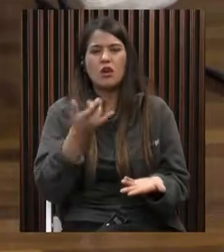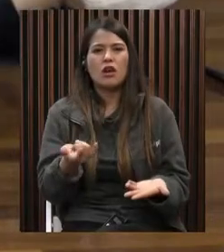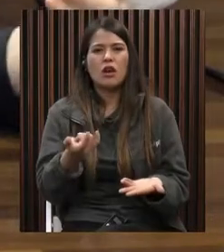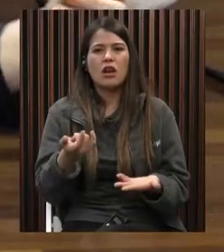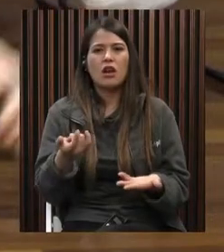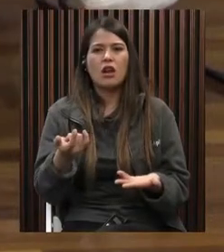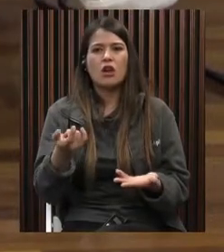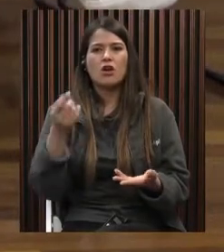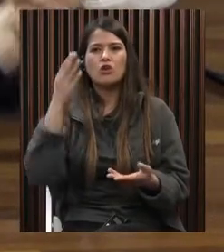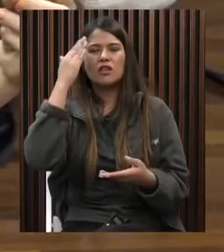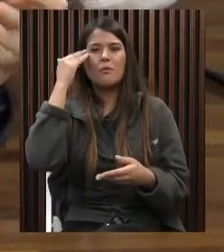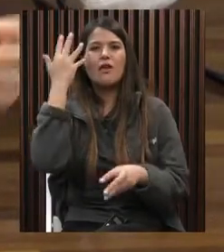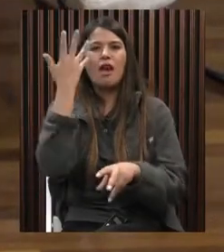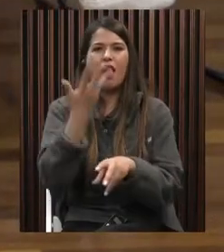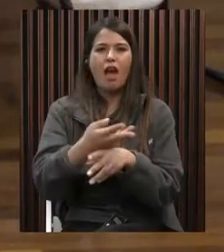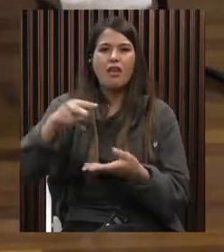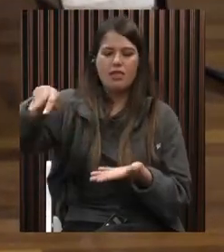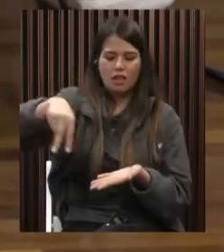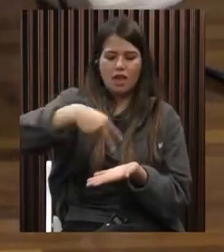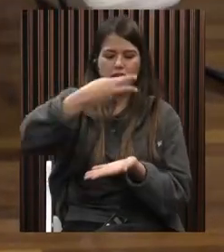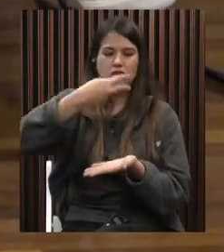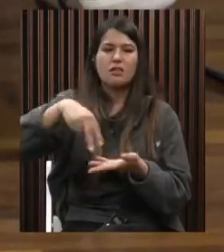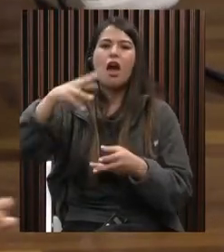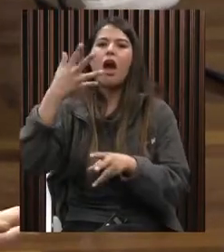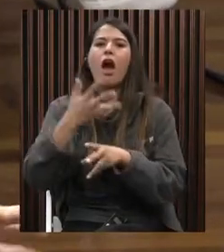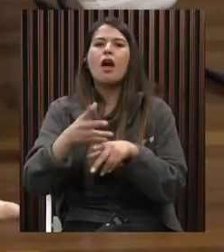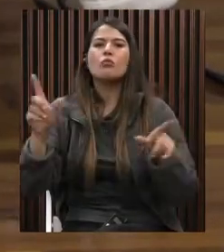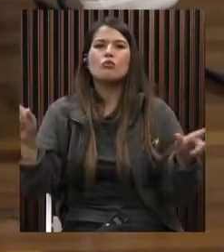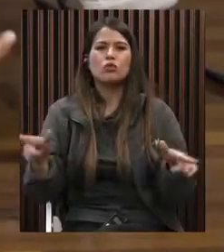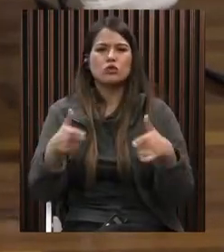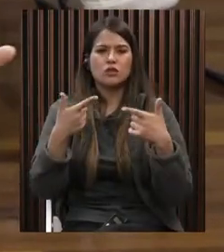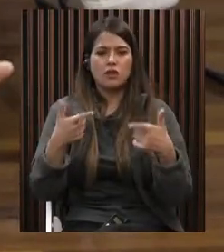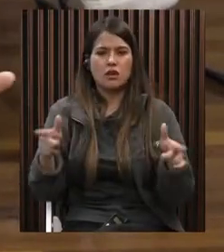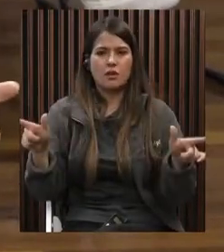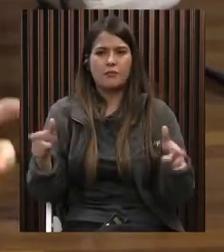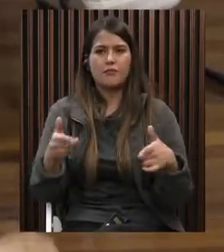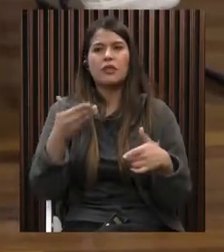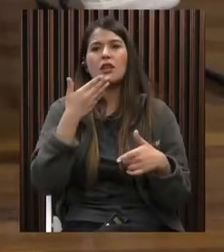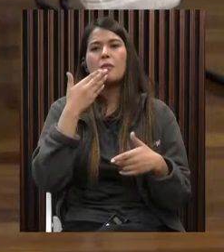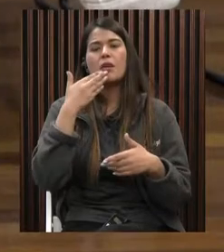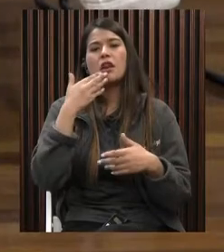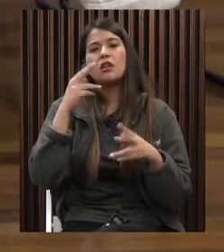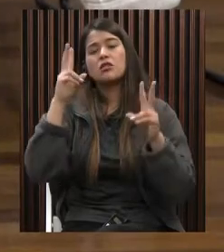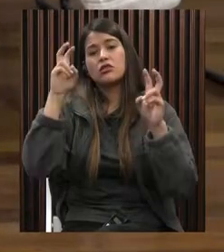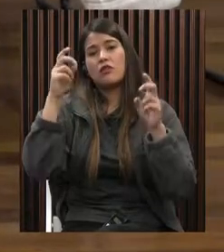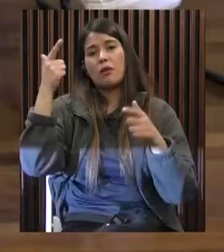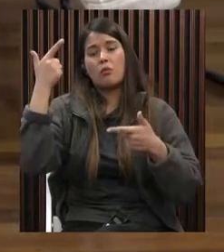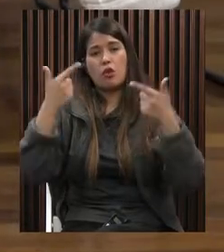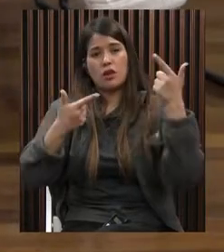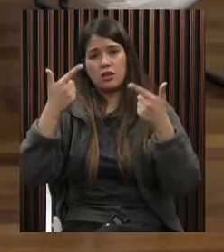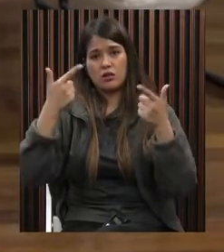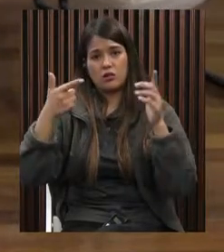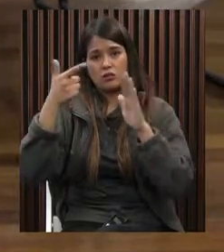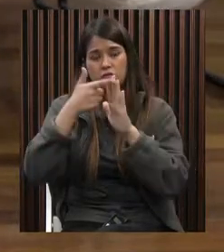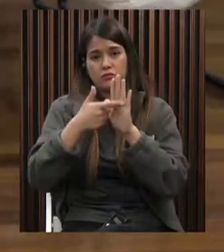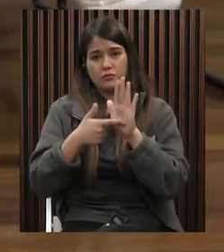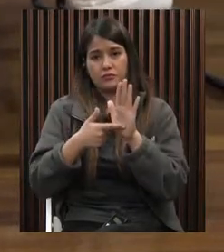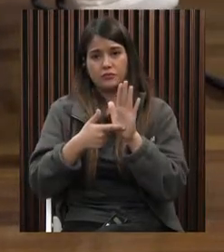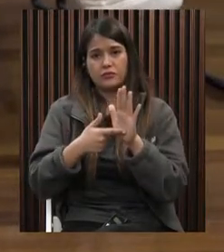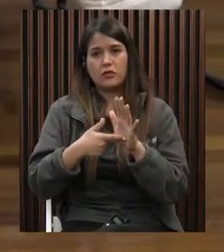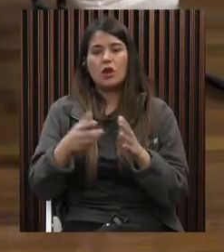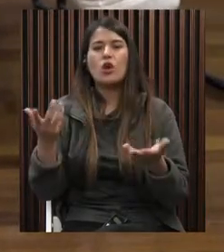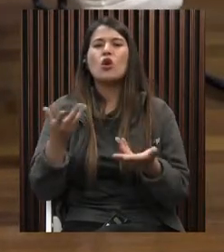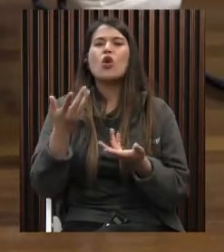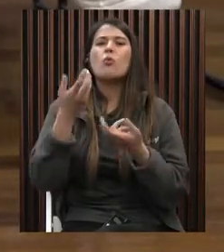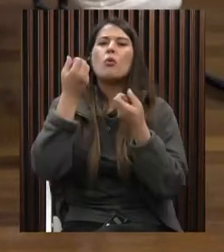teatro, que existe la danza, que existe la música? Y por otra parte, a nivel más político, creo que es importante cómo